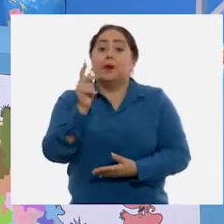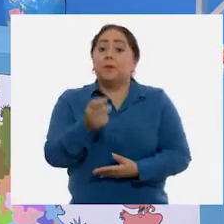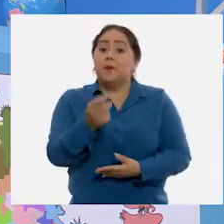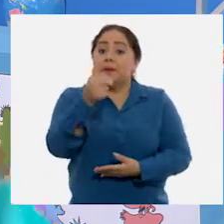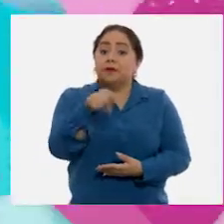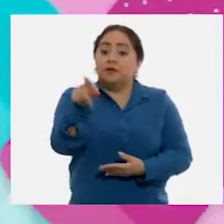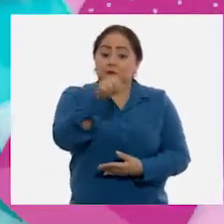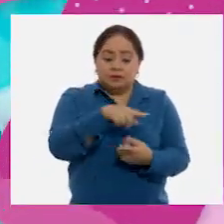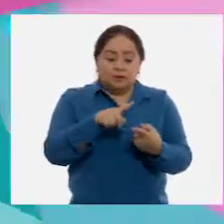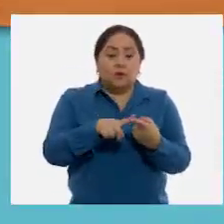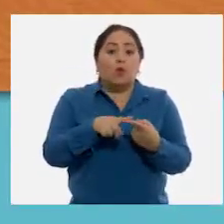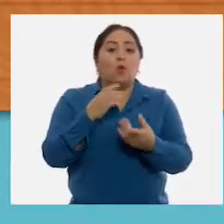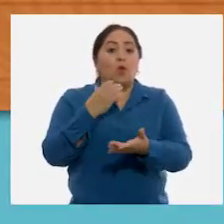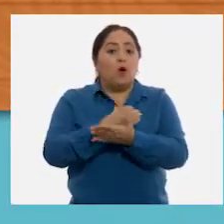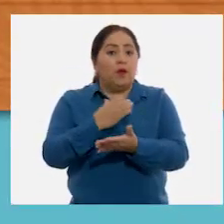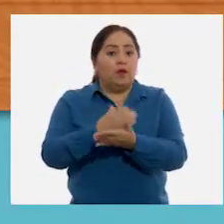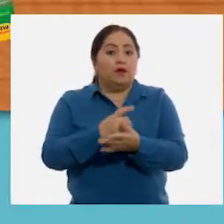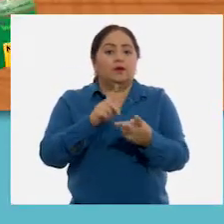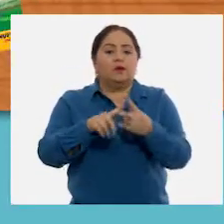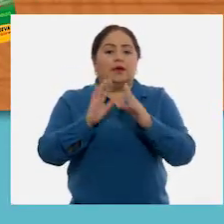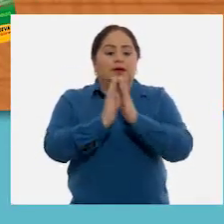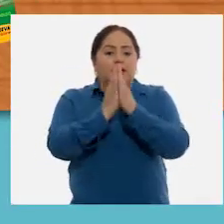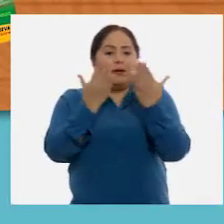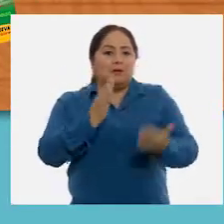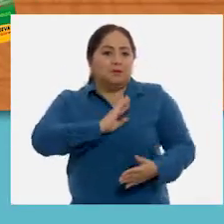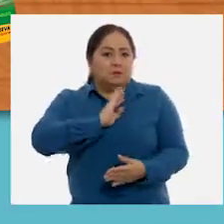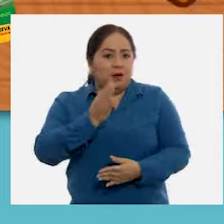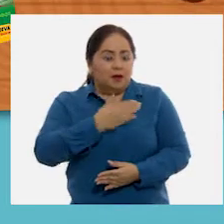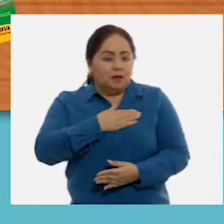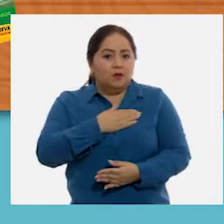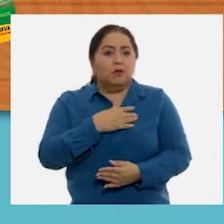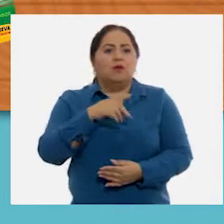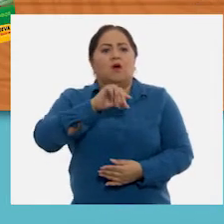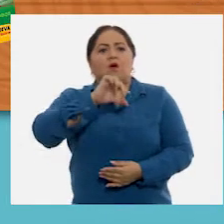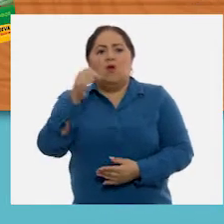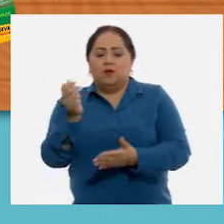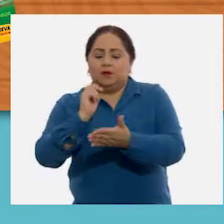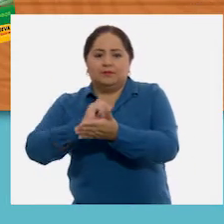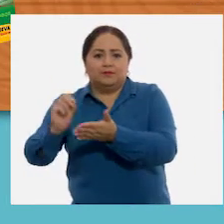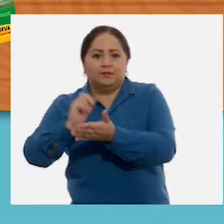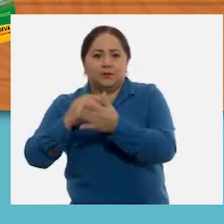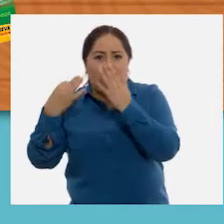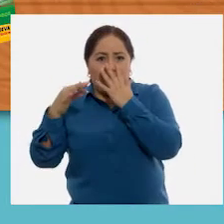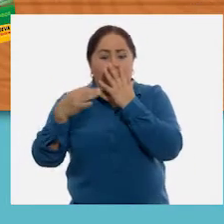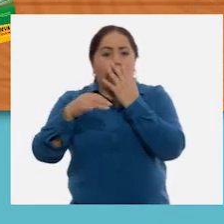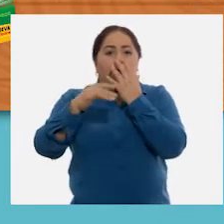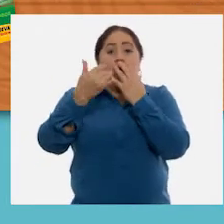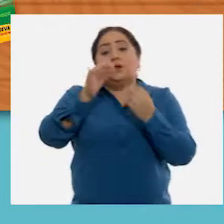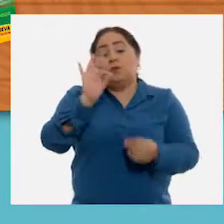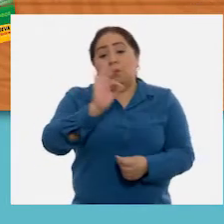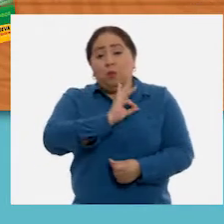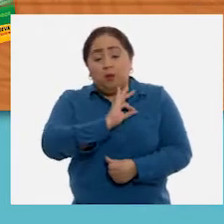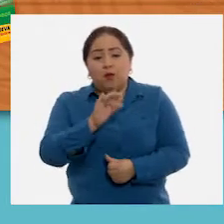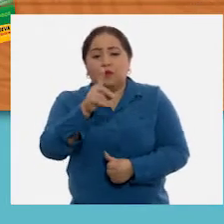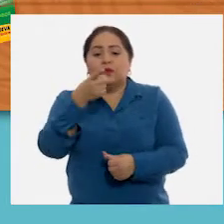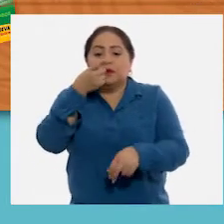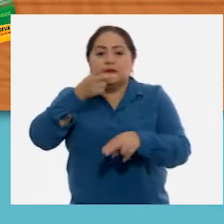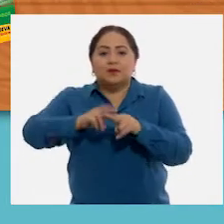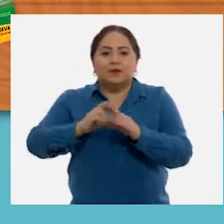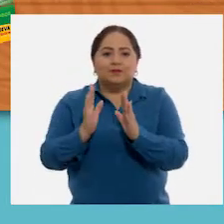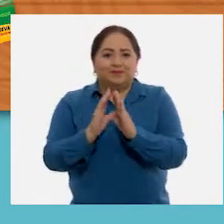la mano tu cuaderno, tu libro de texto de español, algo con que tomar nota y, de ser posible, un